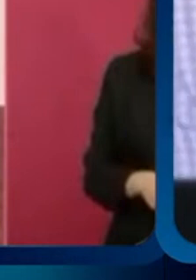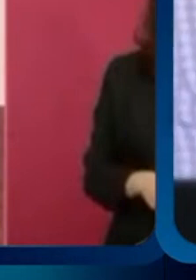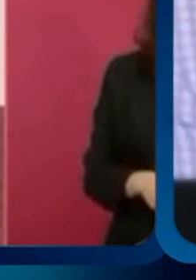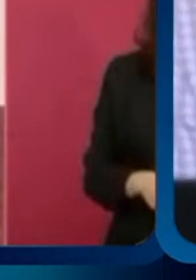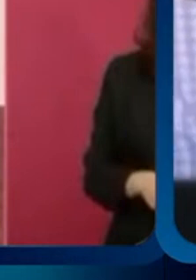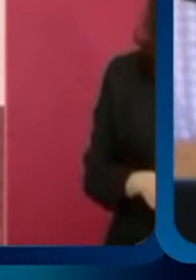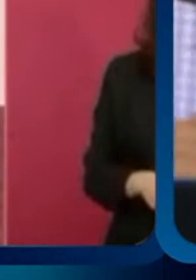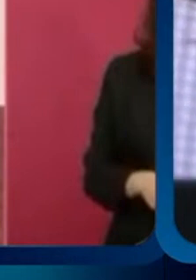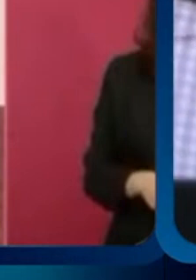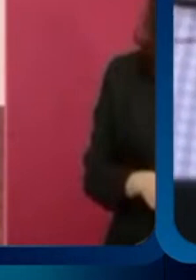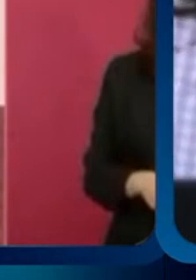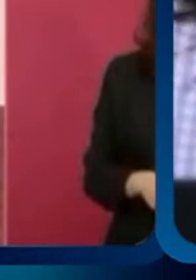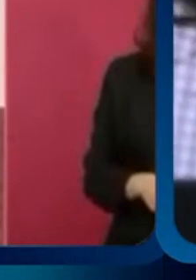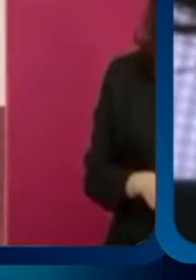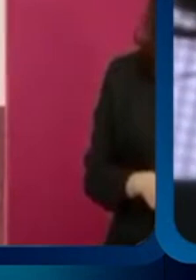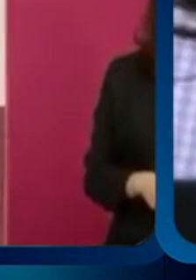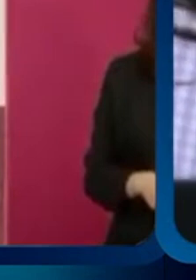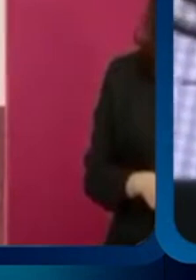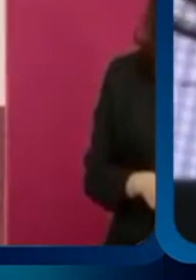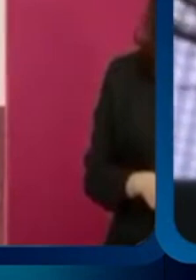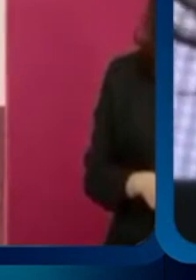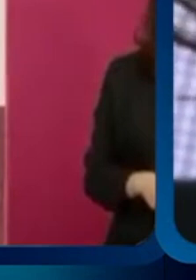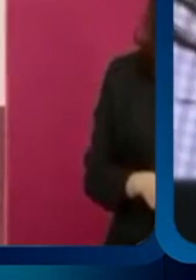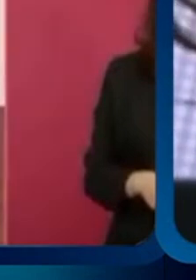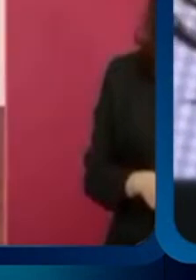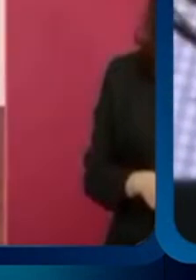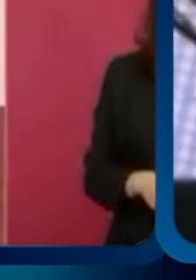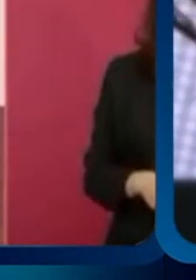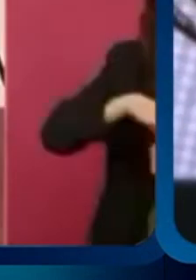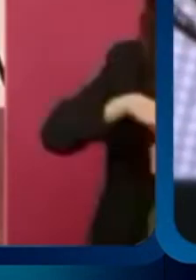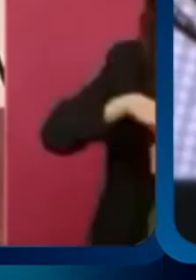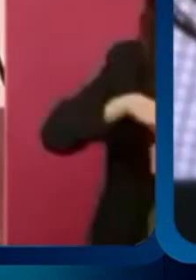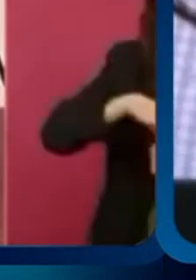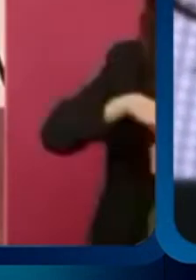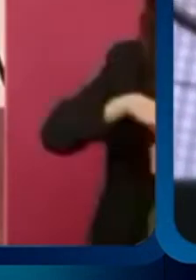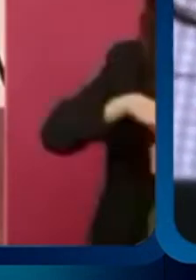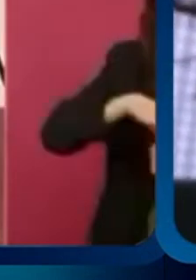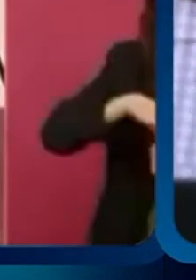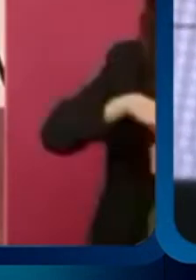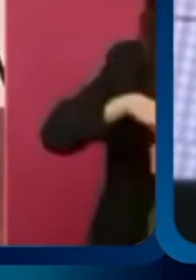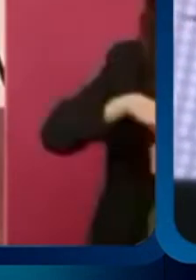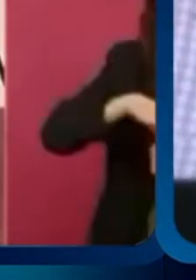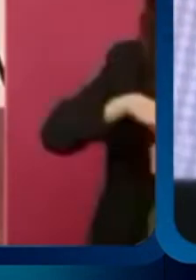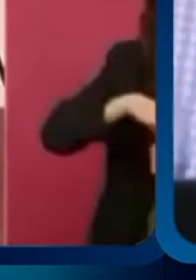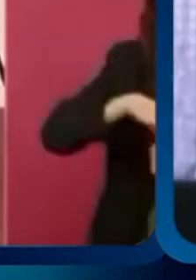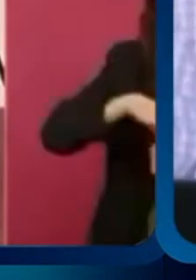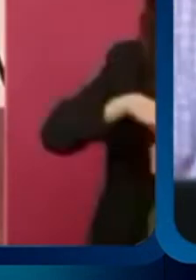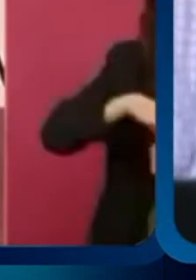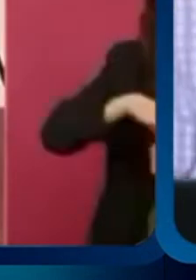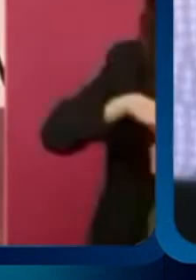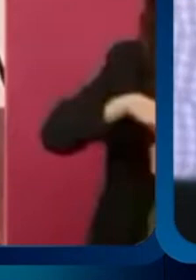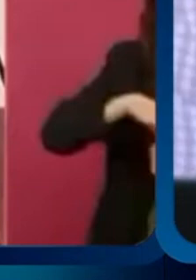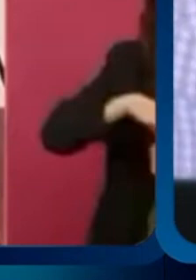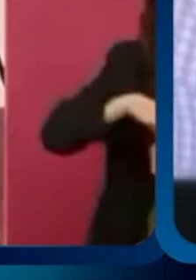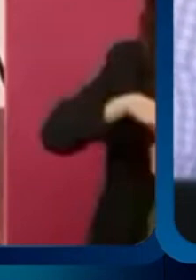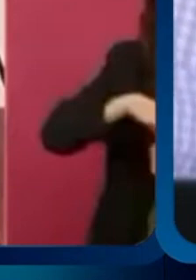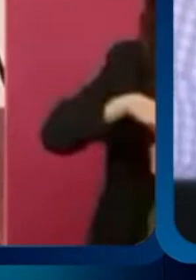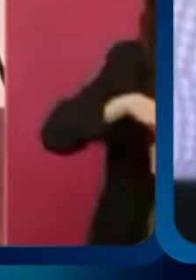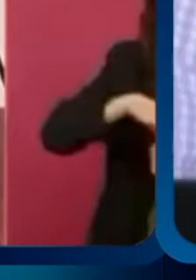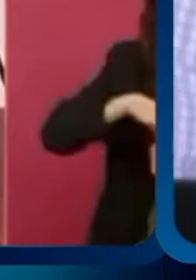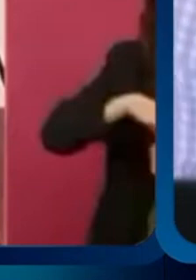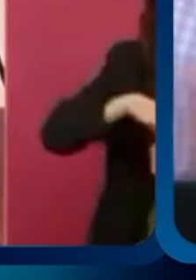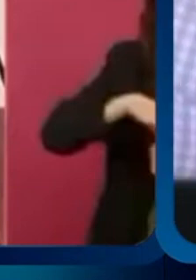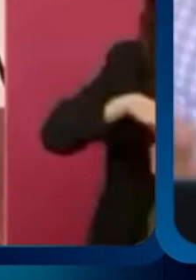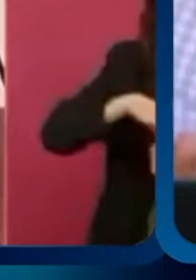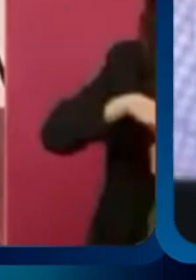retira por completo ahora vamos a escuchar que les molestó pues que el presidente dijo todo morena todo a la transformación